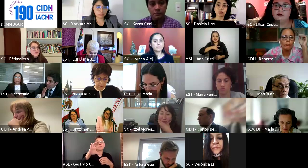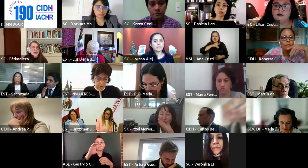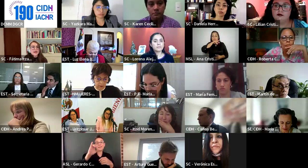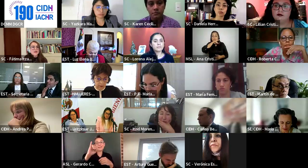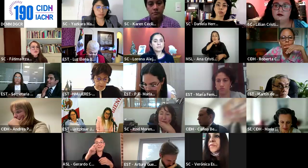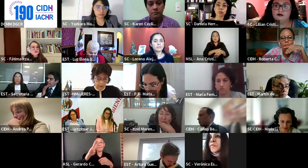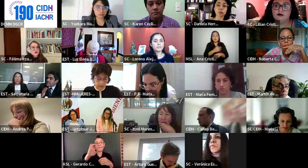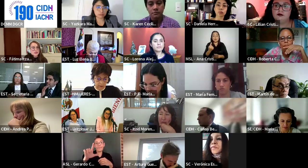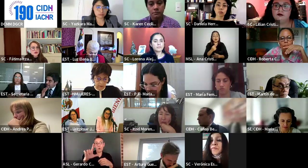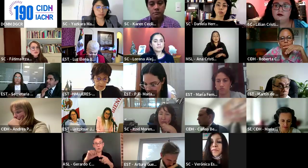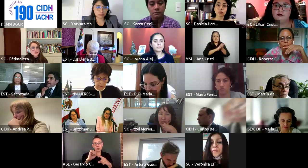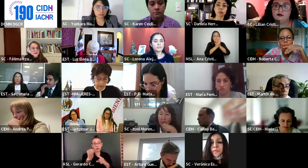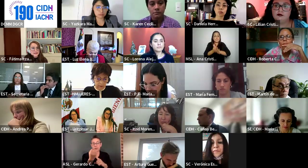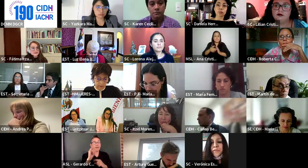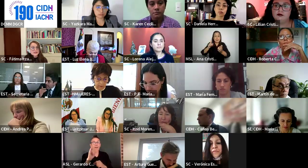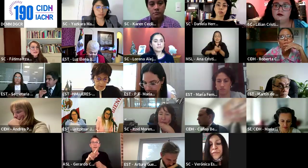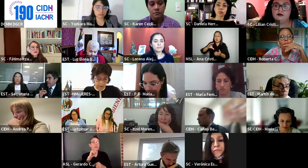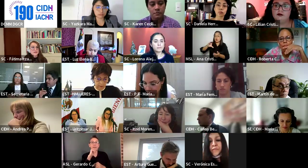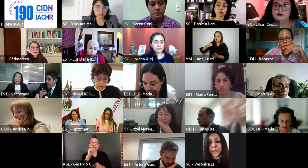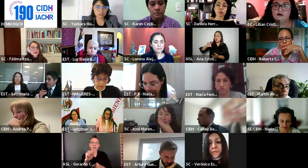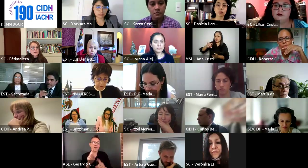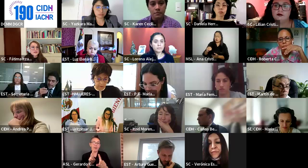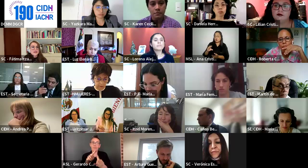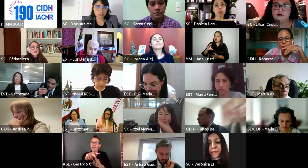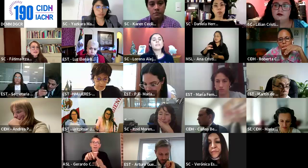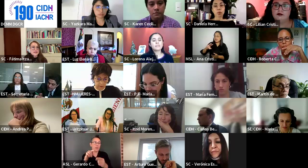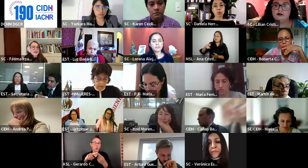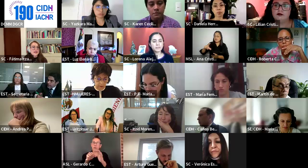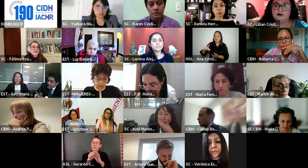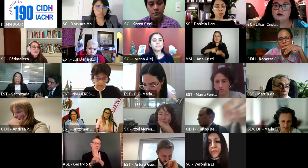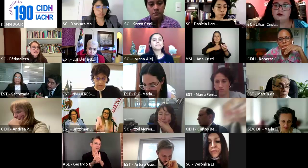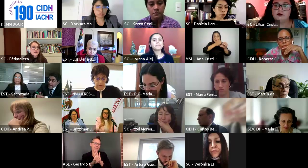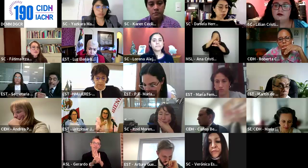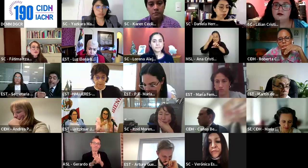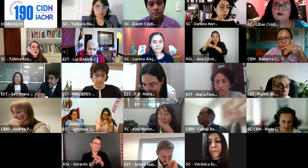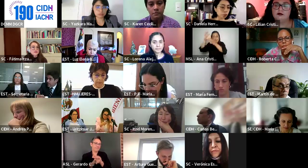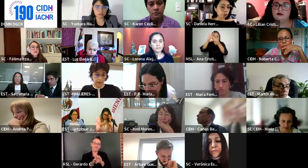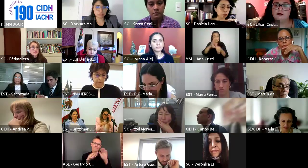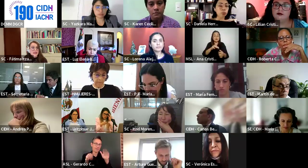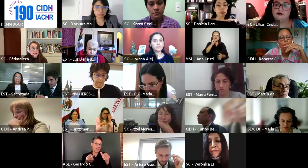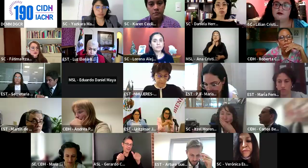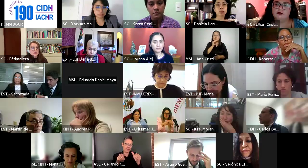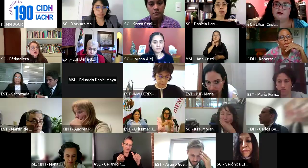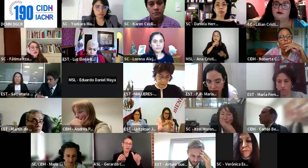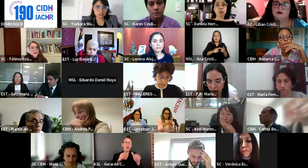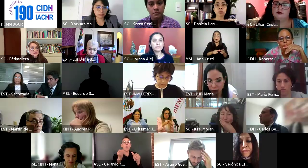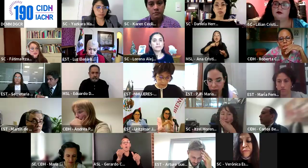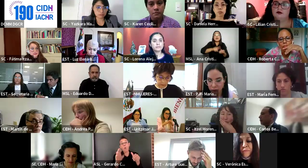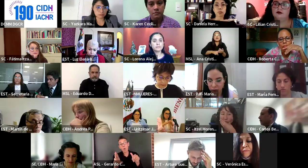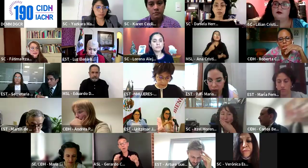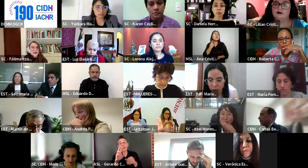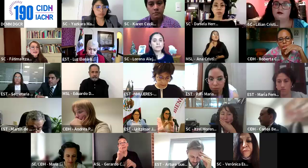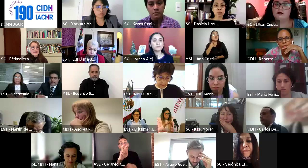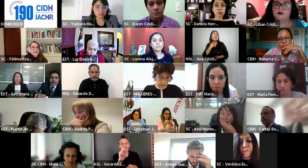no permea en los códigos civiles de los estados ni en los códigos de notariado, lo que